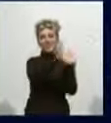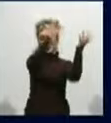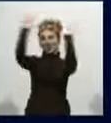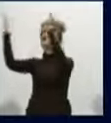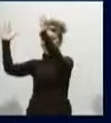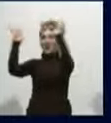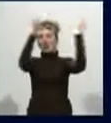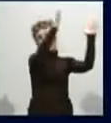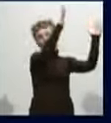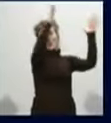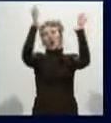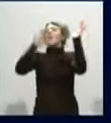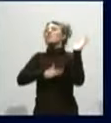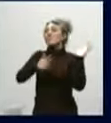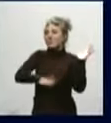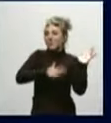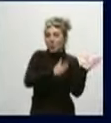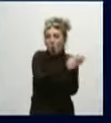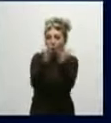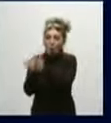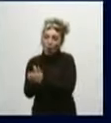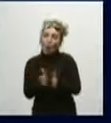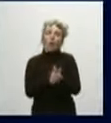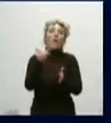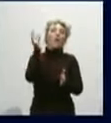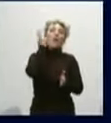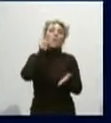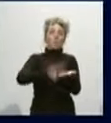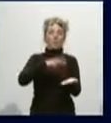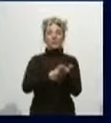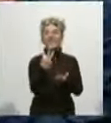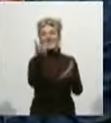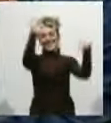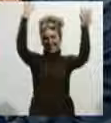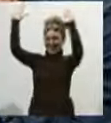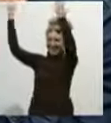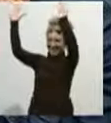Oye, un aplauso para nuestros compañeros de traducción simultánea que...